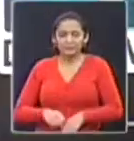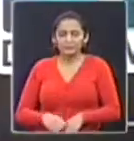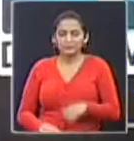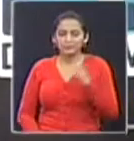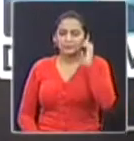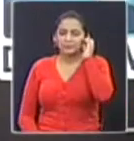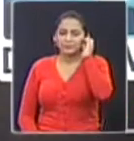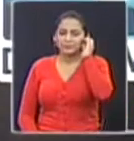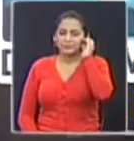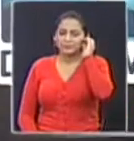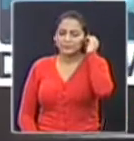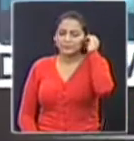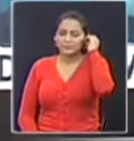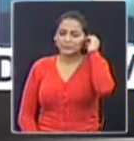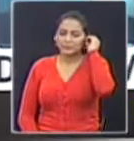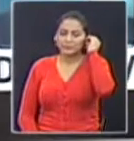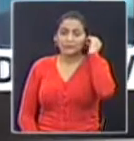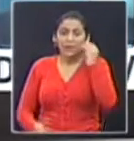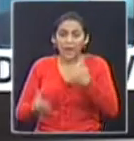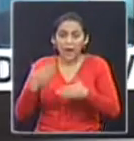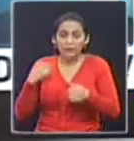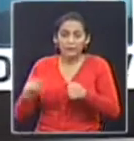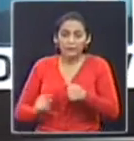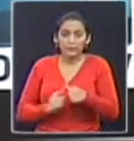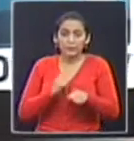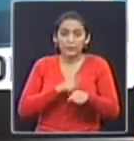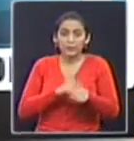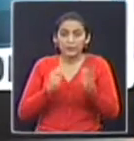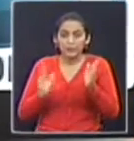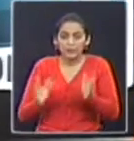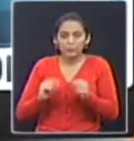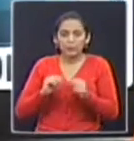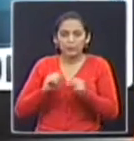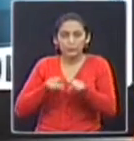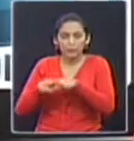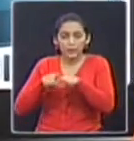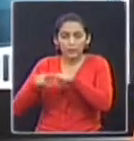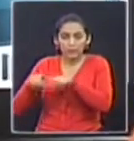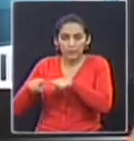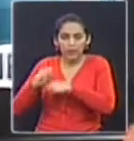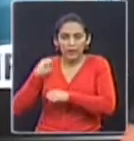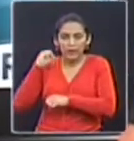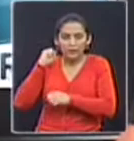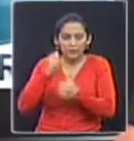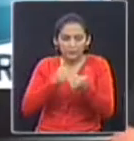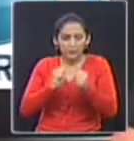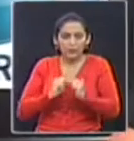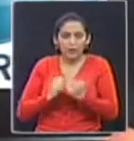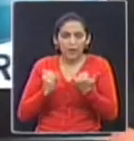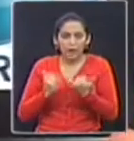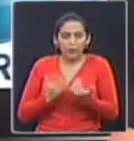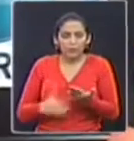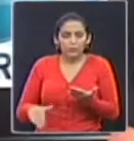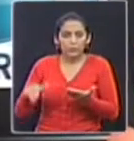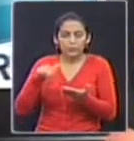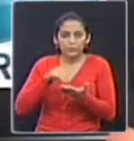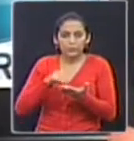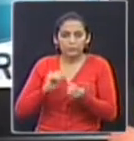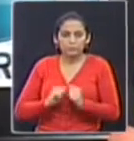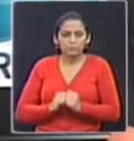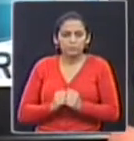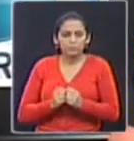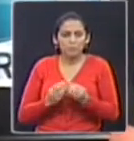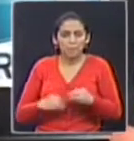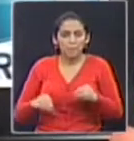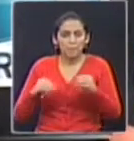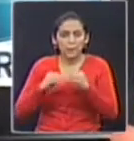etapa como lo hemos hecho la primera, con muchísimas dificultades, pero al fin y al cabo llegamos a la última dos o tres fechas con